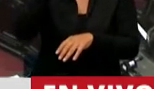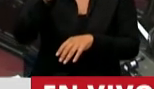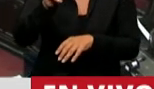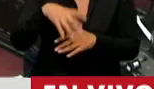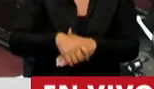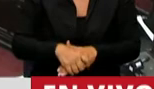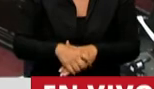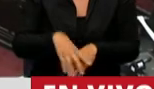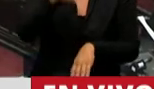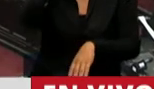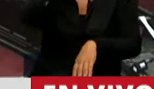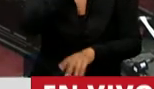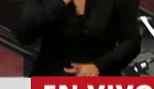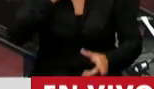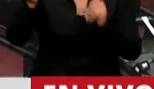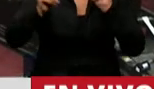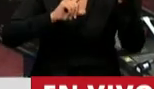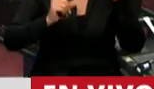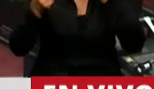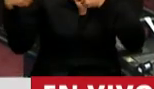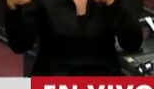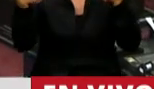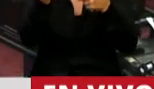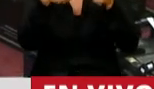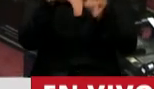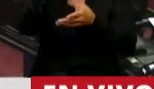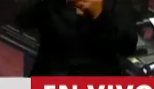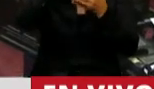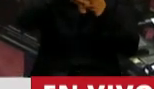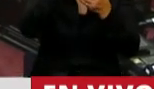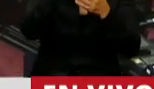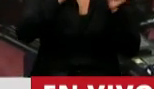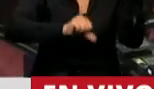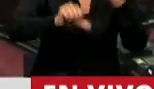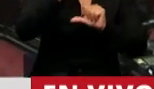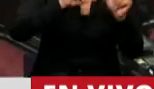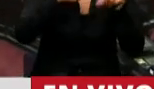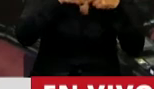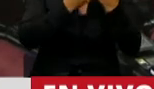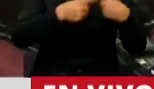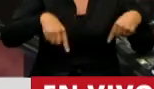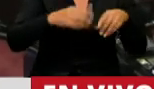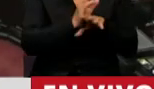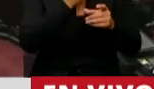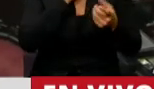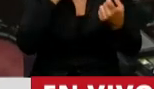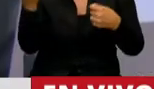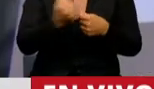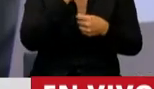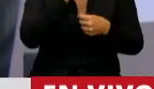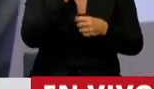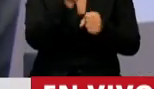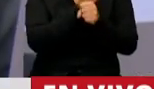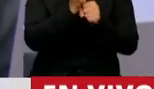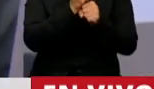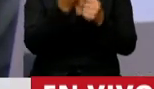se rasgaban las vestiduras en la Comisión de Ciencia y Tecnología para que este recinto la aprobara sin más. ¿Y qué